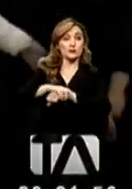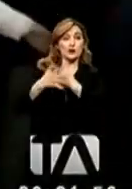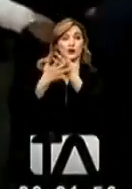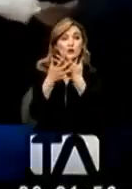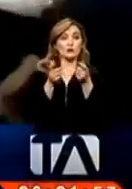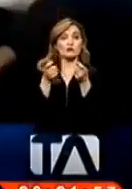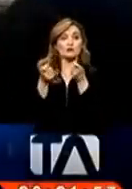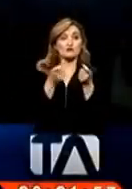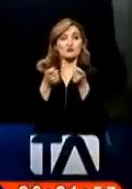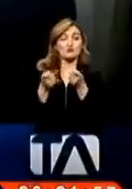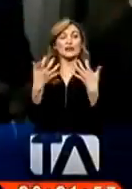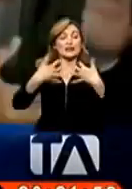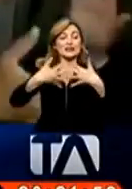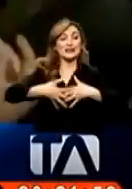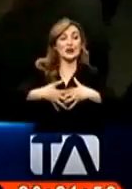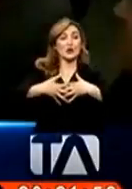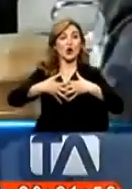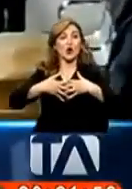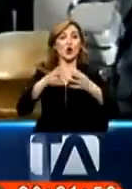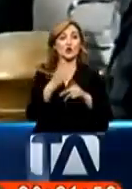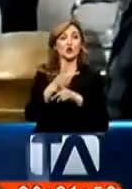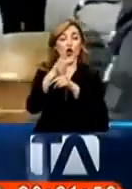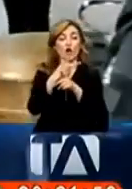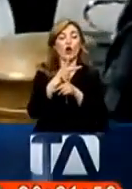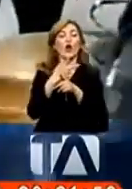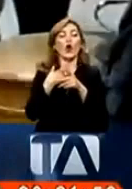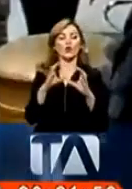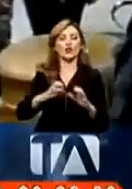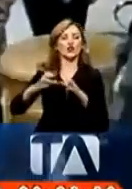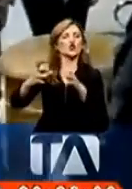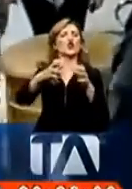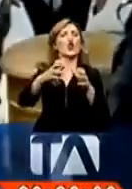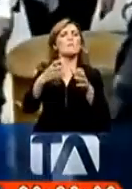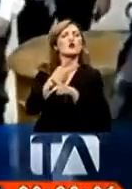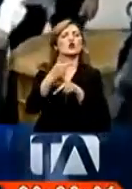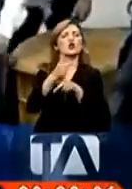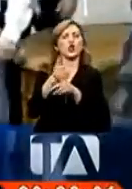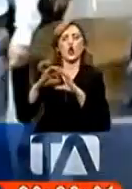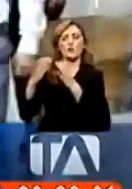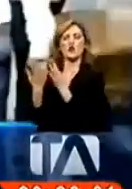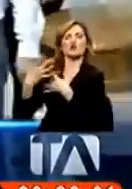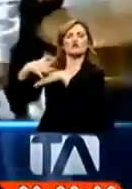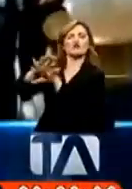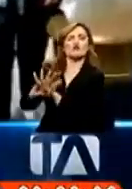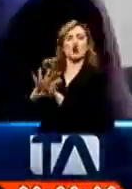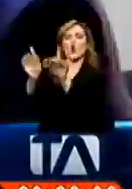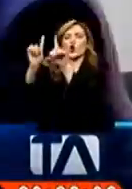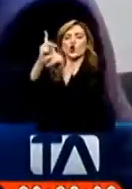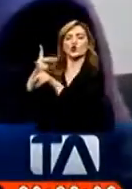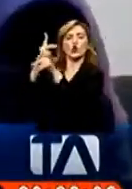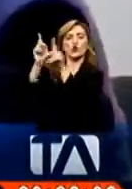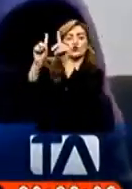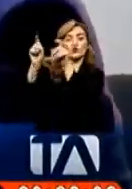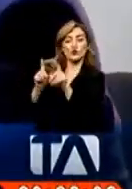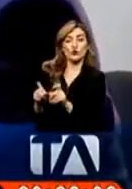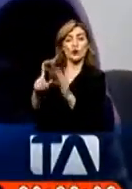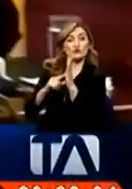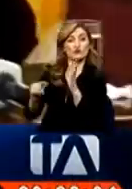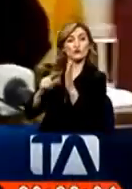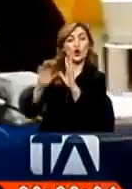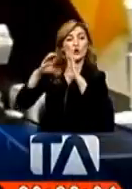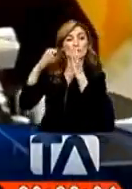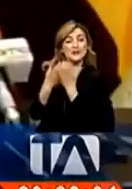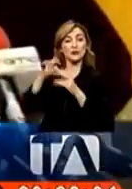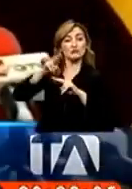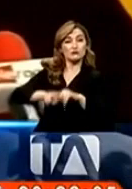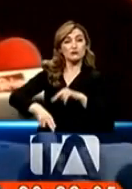al frente de la articulación del Consejo Sectorial de la Producción. También integró el Comité del Consejo Consultivo Productivo y Tributario y el Comité para